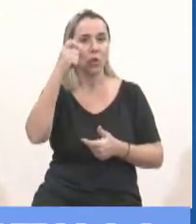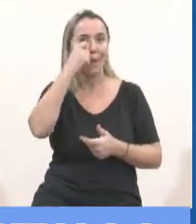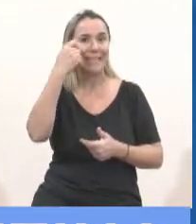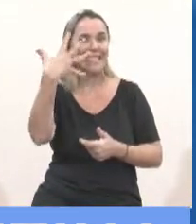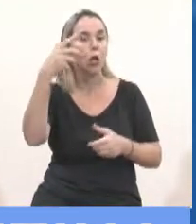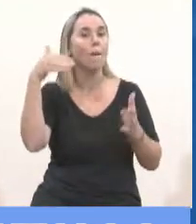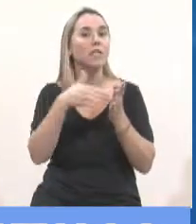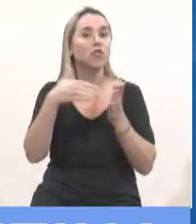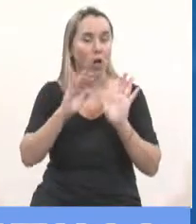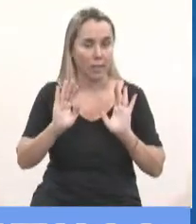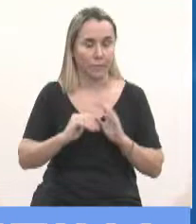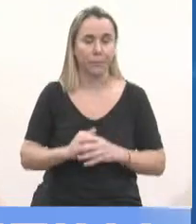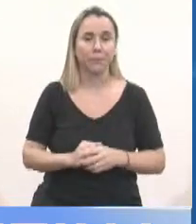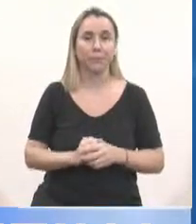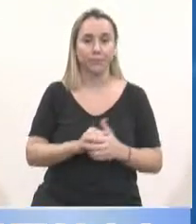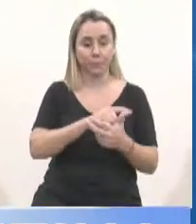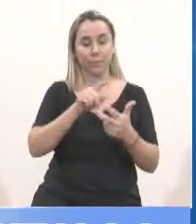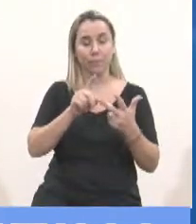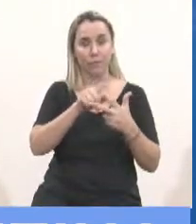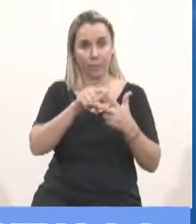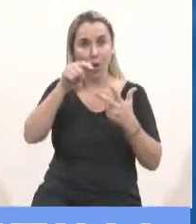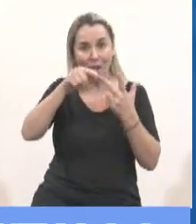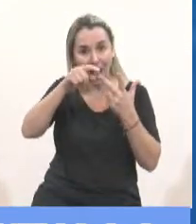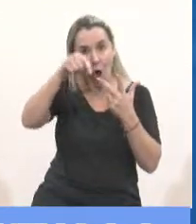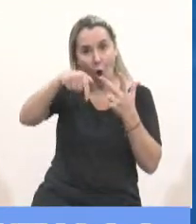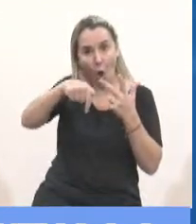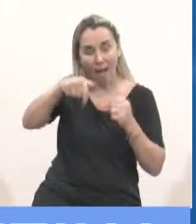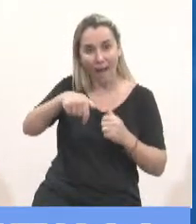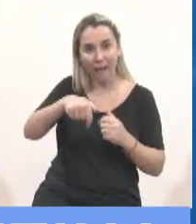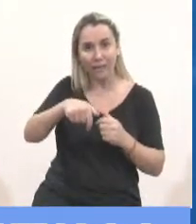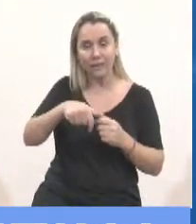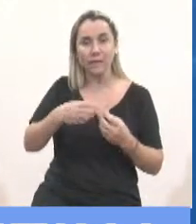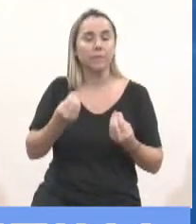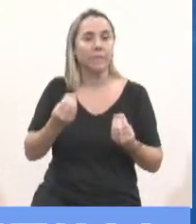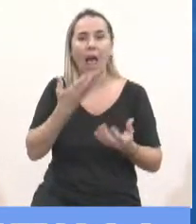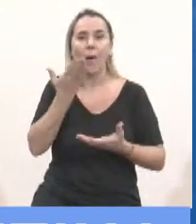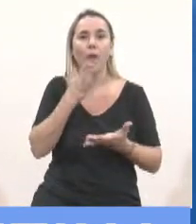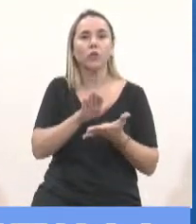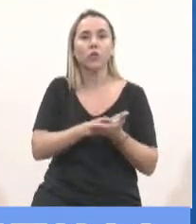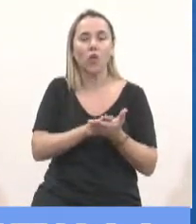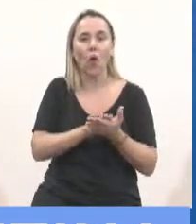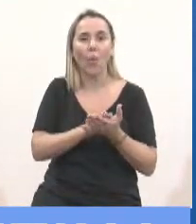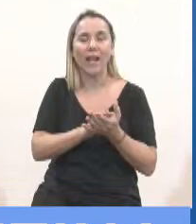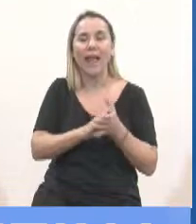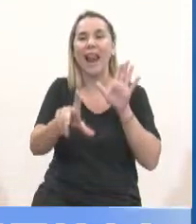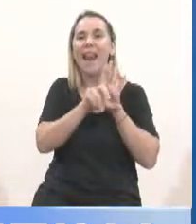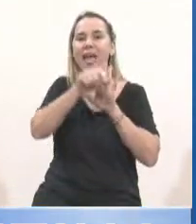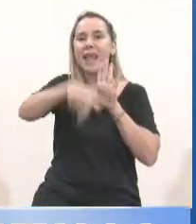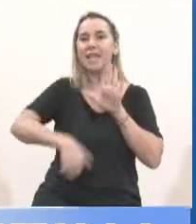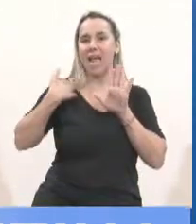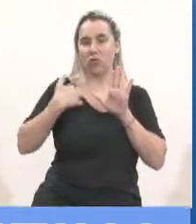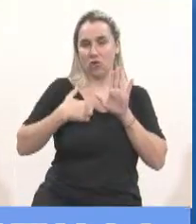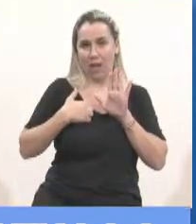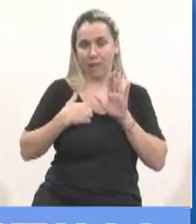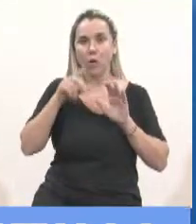65.925 millones. Este paso que estamos dando hoy acá. Estamos hablando bajo legislación nacional